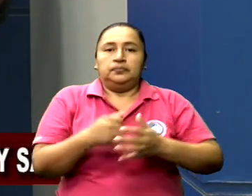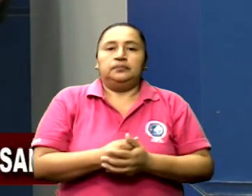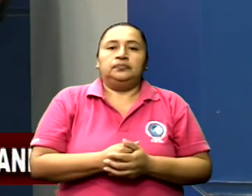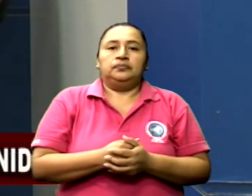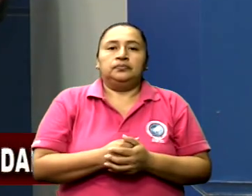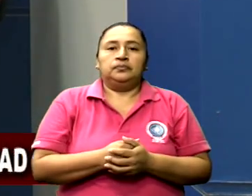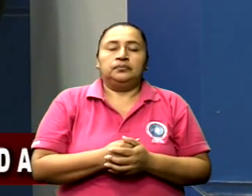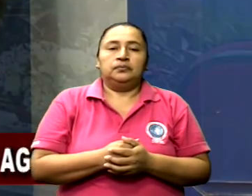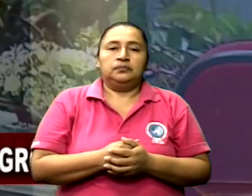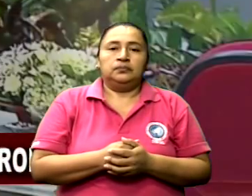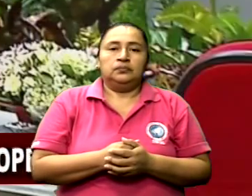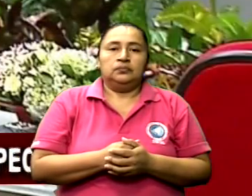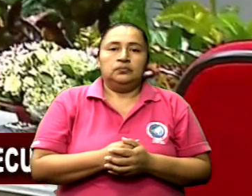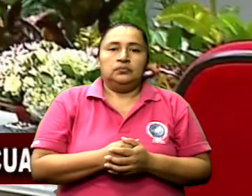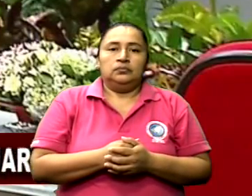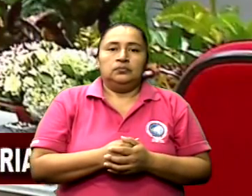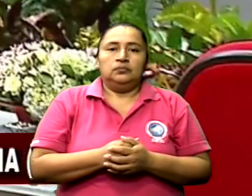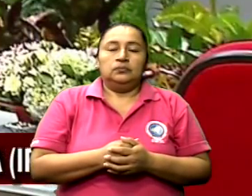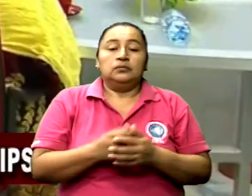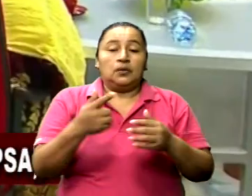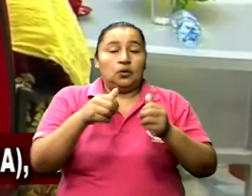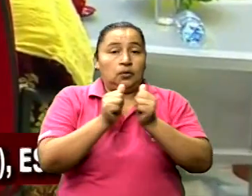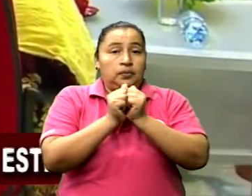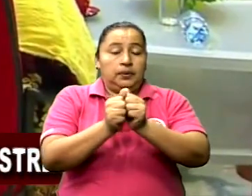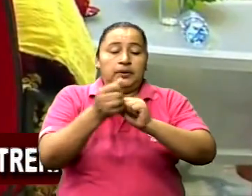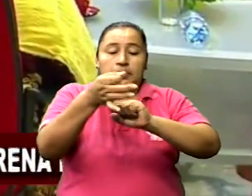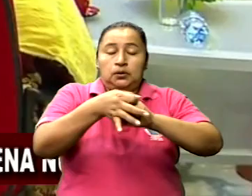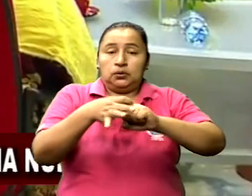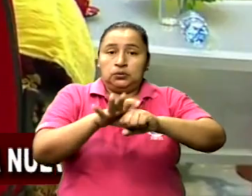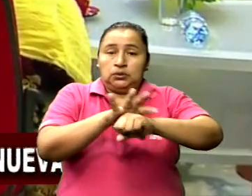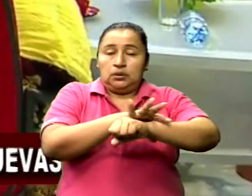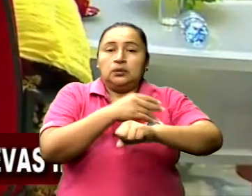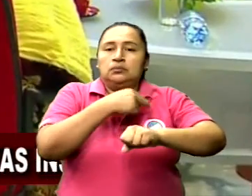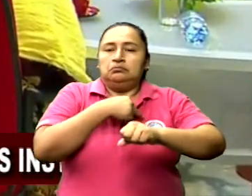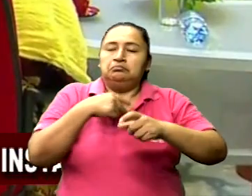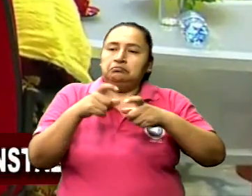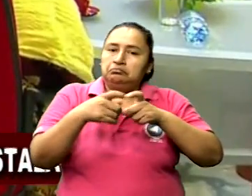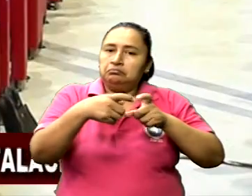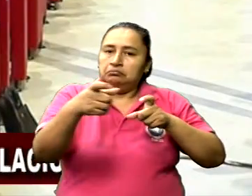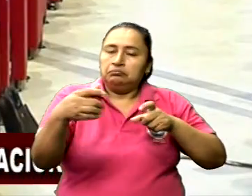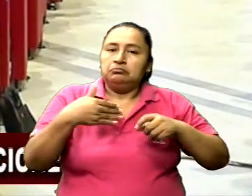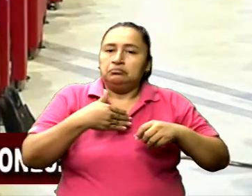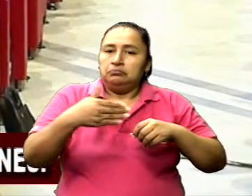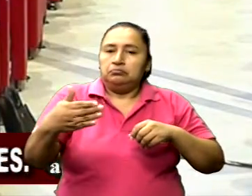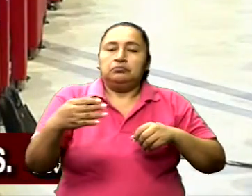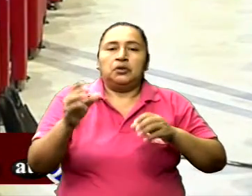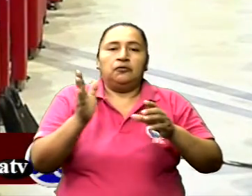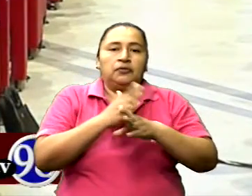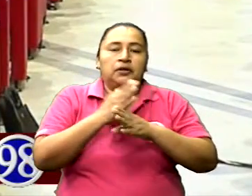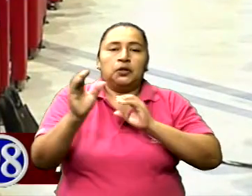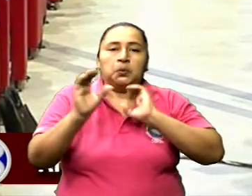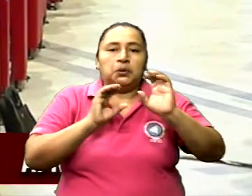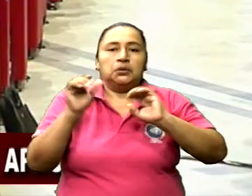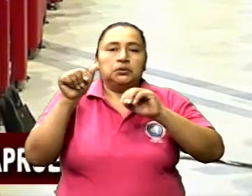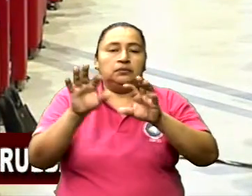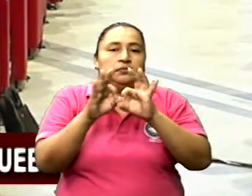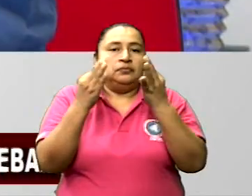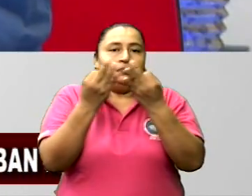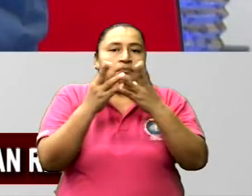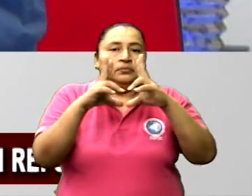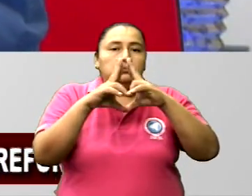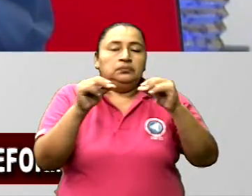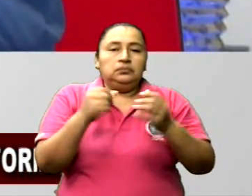Nicaragua. La compañera Rosario hizo esta invitación durante su comunicación con las familias